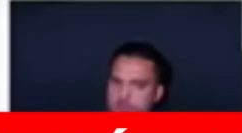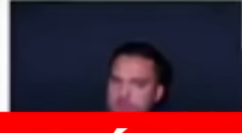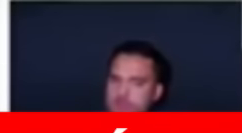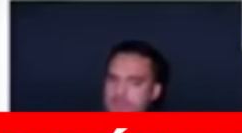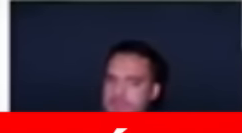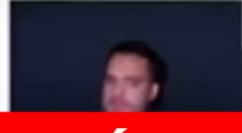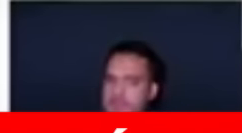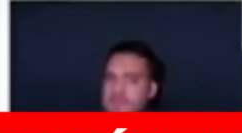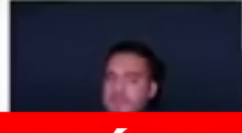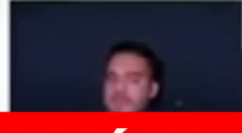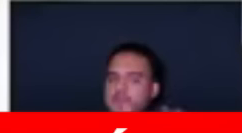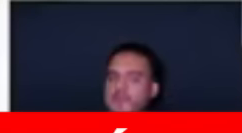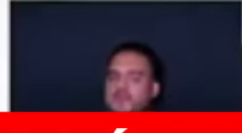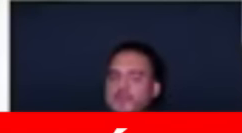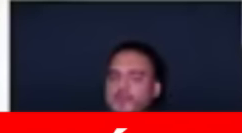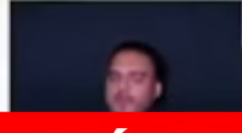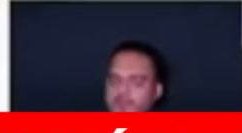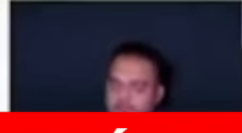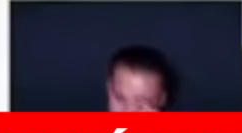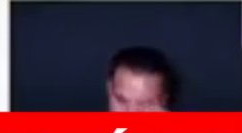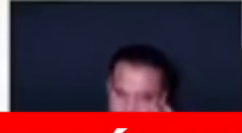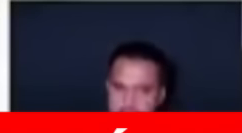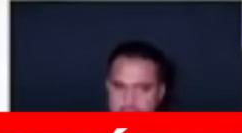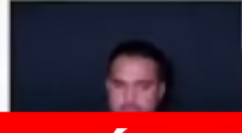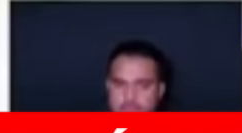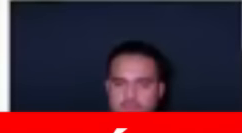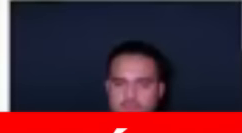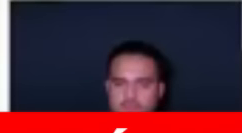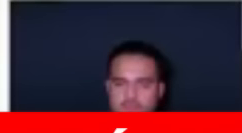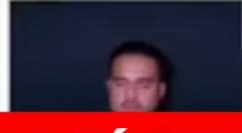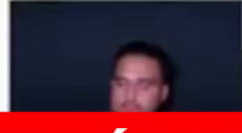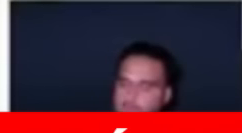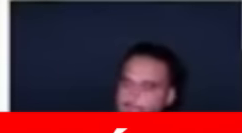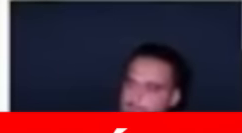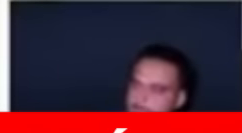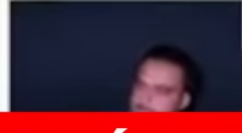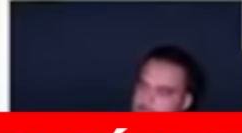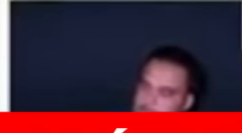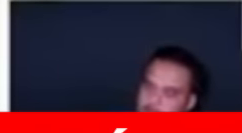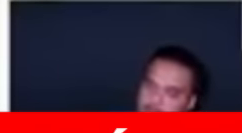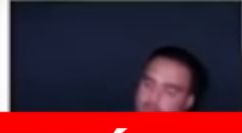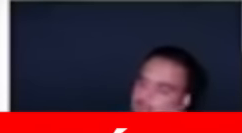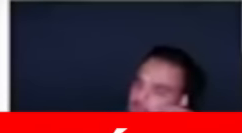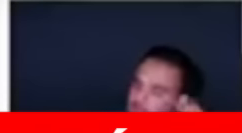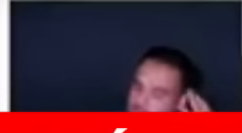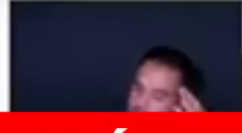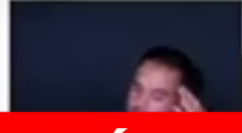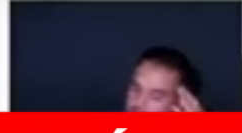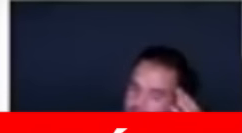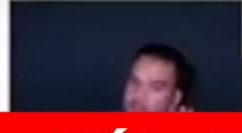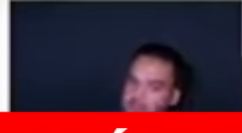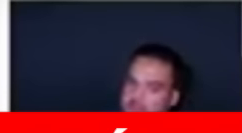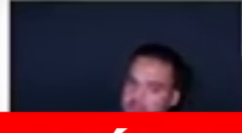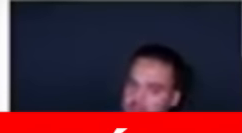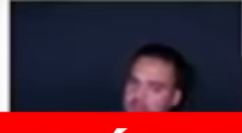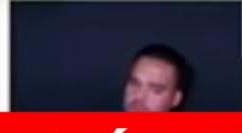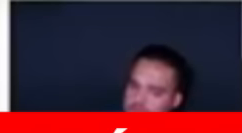vida democrática de México. Querida Maru, sí, estamos